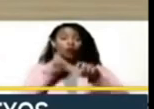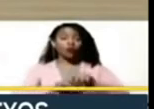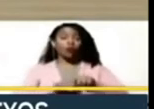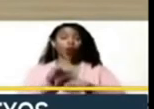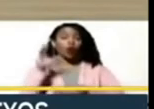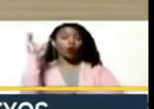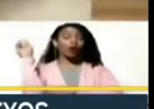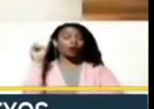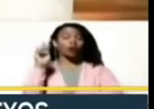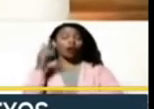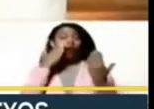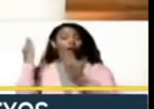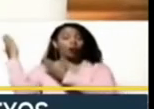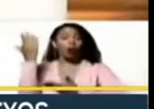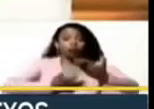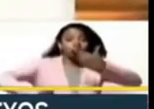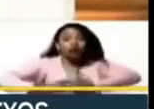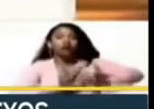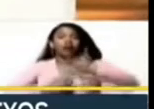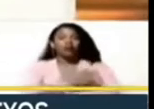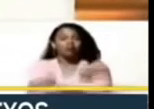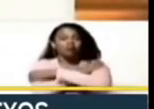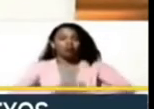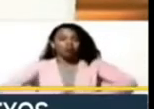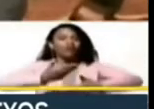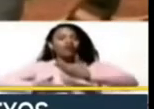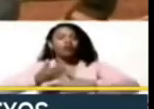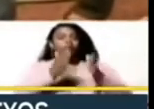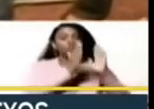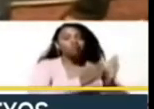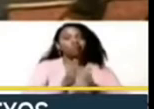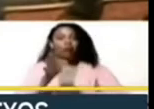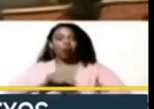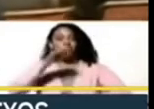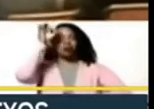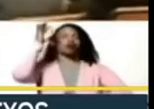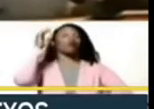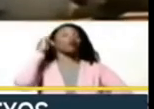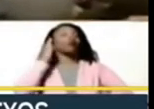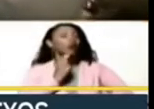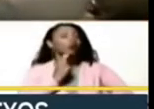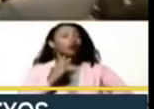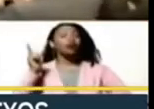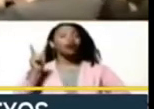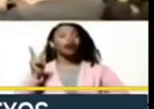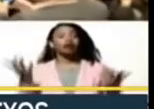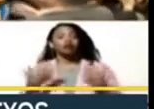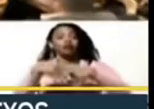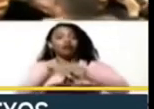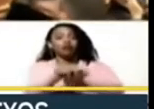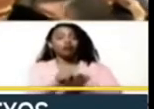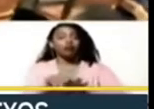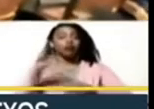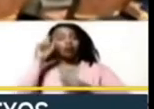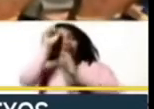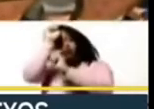Se plantearon un reto de ambos países que llevarán la próxima semana a la conferencia de partes de la Convención Marco de Naciones Unidas sobre